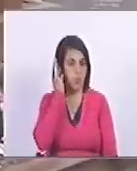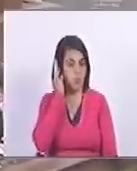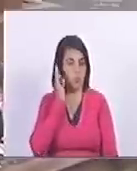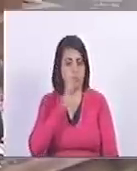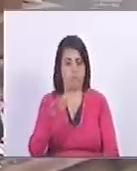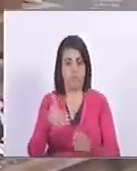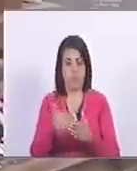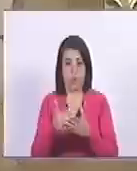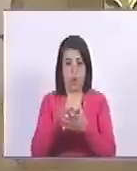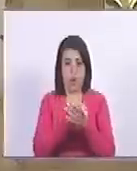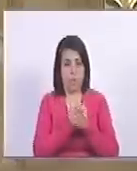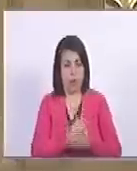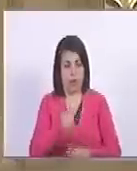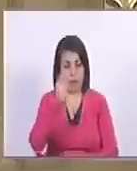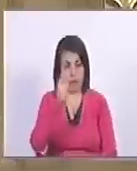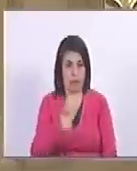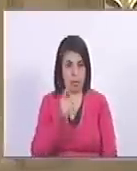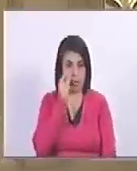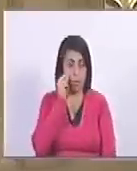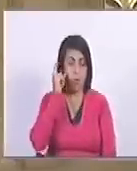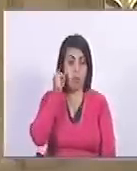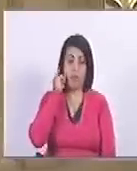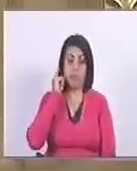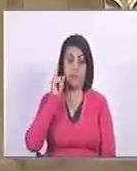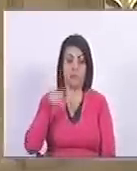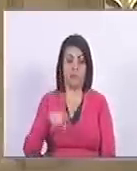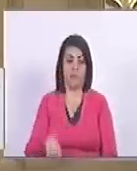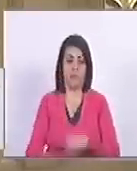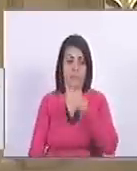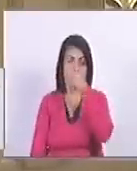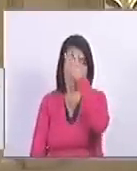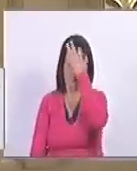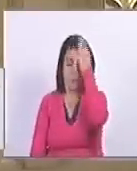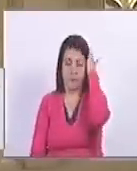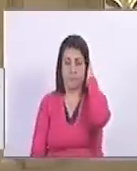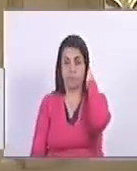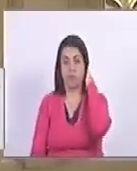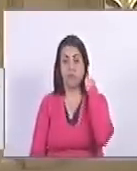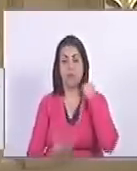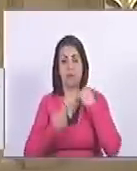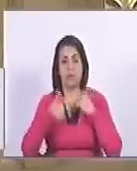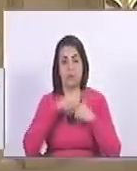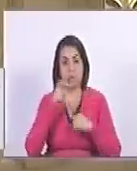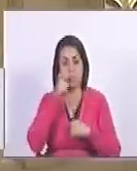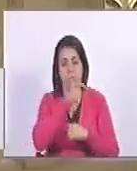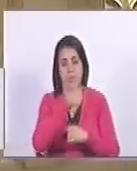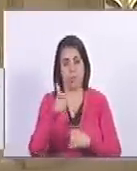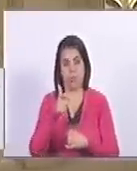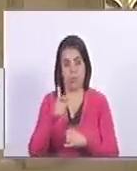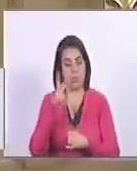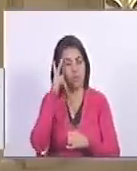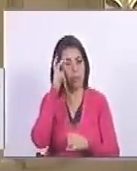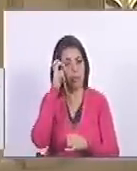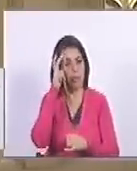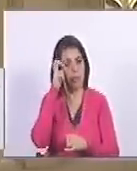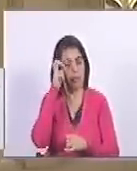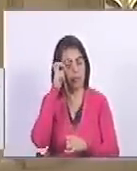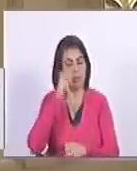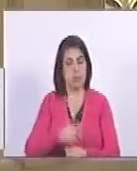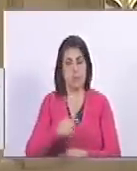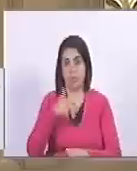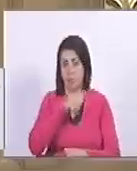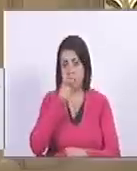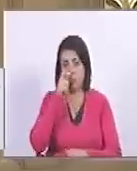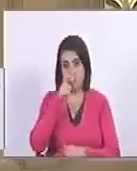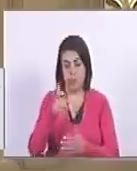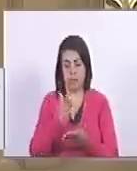estimados compañeros y compañeras, diputados y diputadas, y por sobre todo a nuestro pueblo que nos escucha, ese pueblo